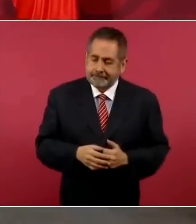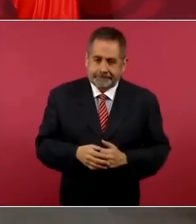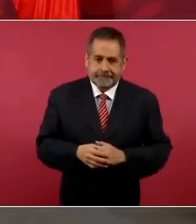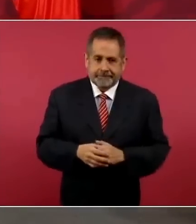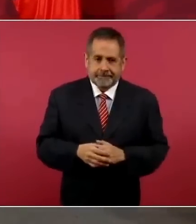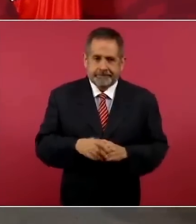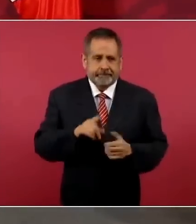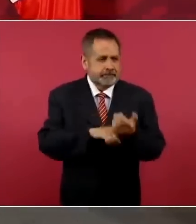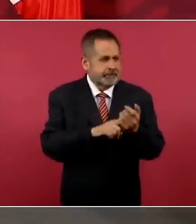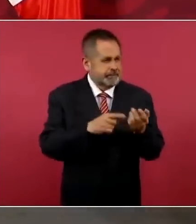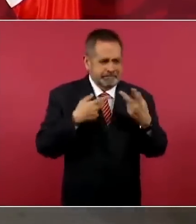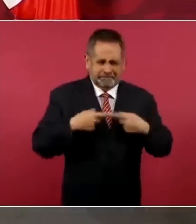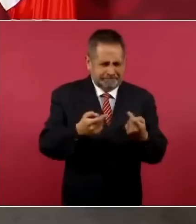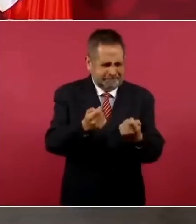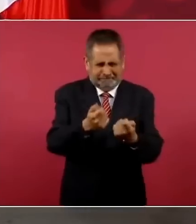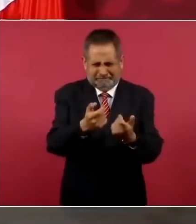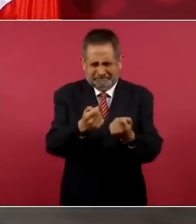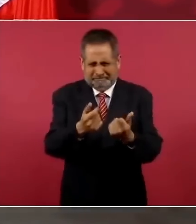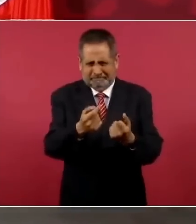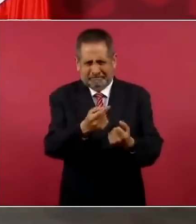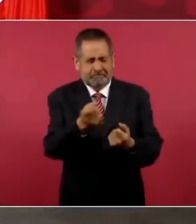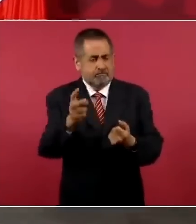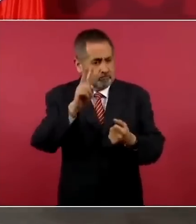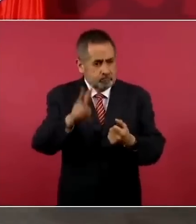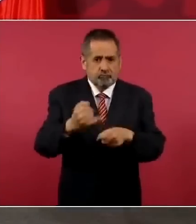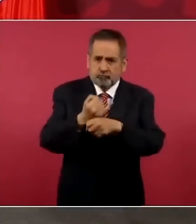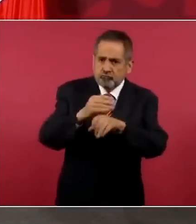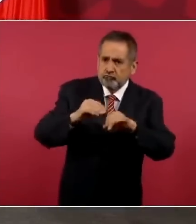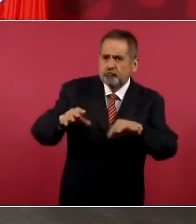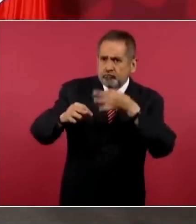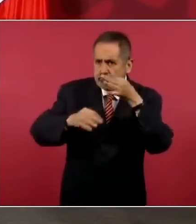Son muy pocos los medios de información